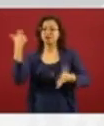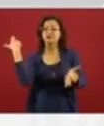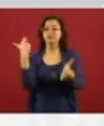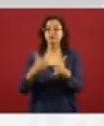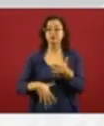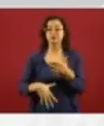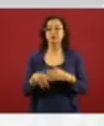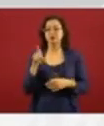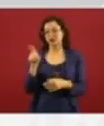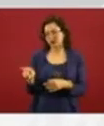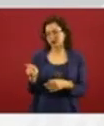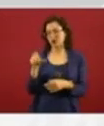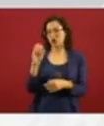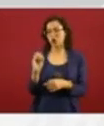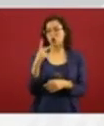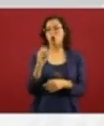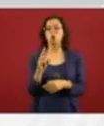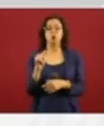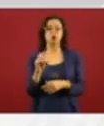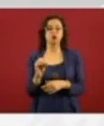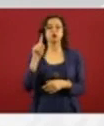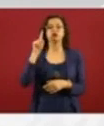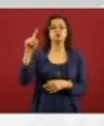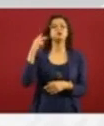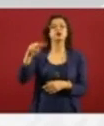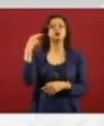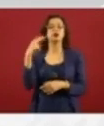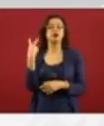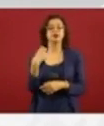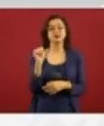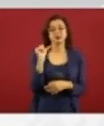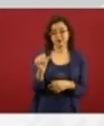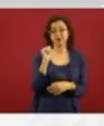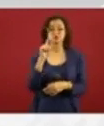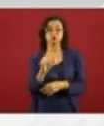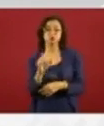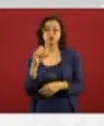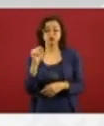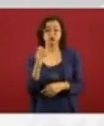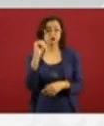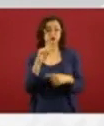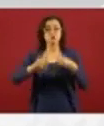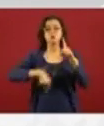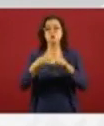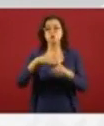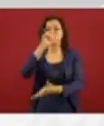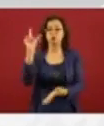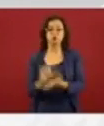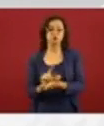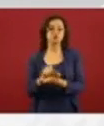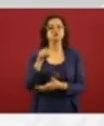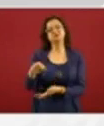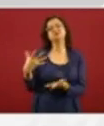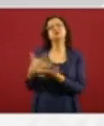margen, que es servicio Oporto en Veracruz, Veracruz, a 16 pesos 69 centavos por litro, un margen de